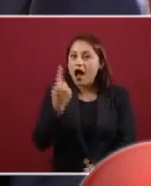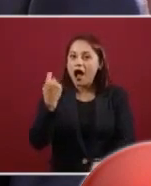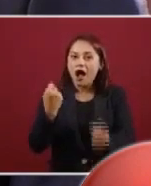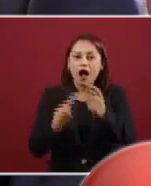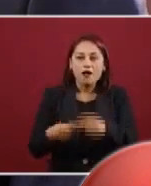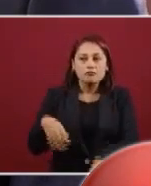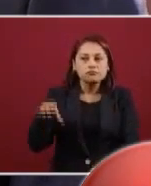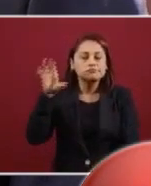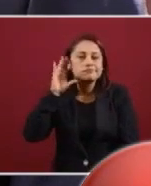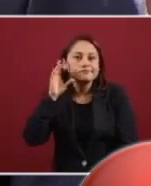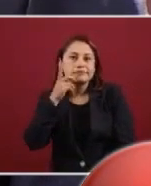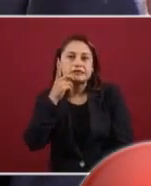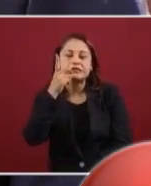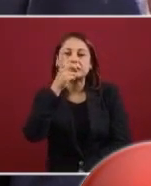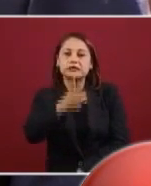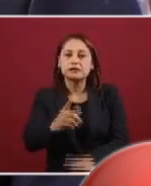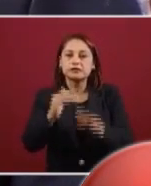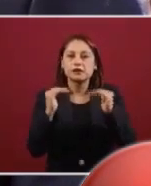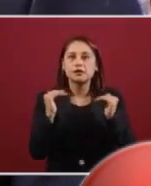cupulares.